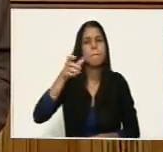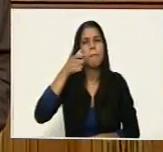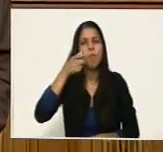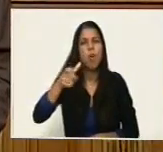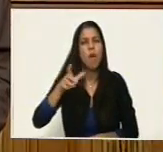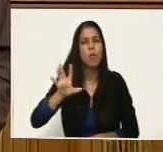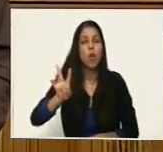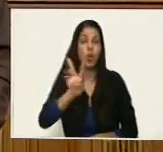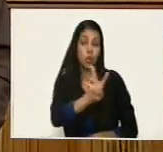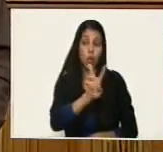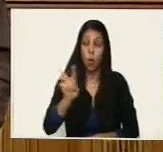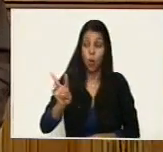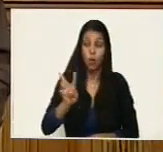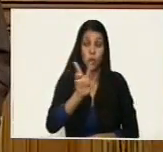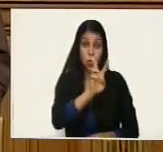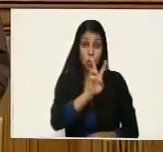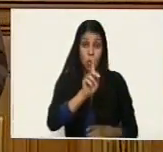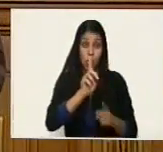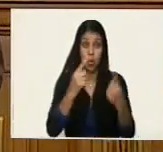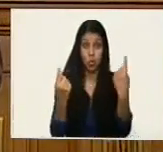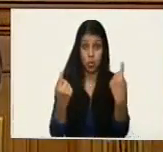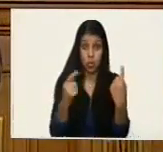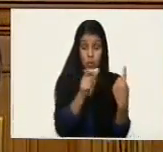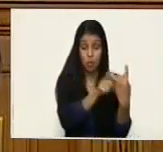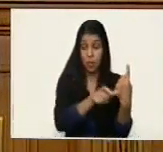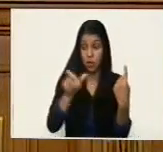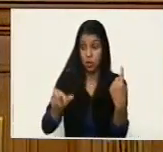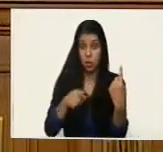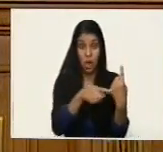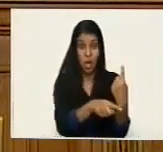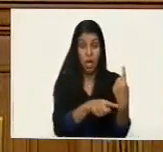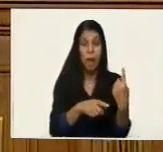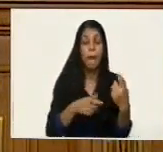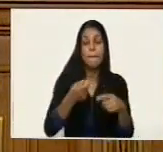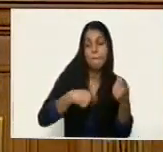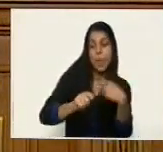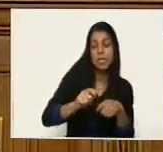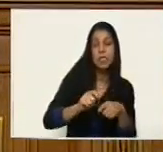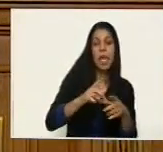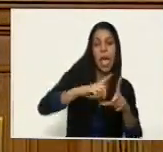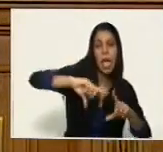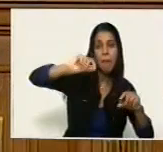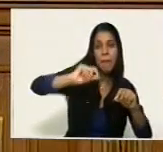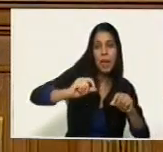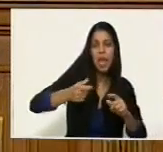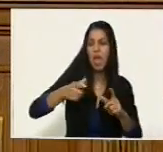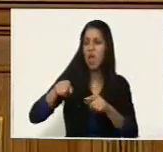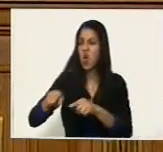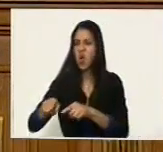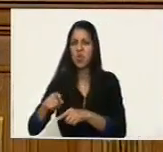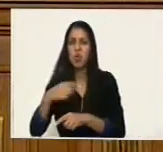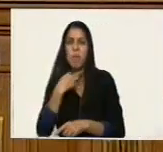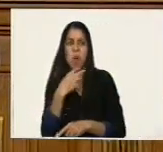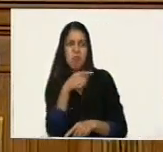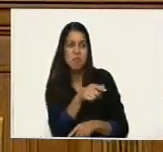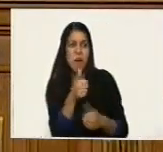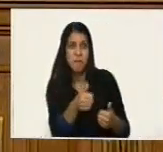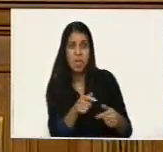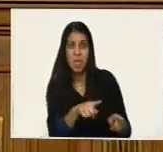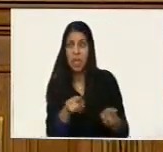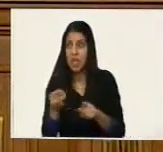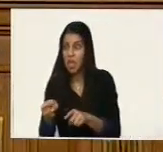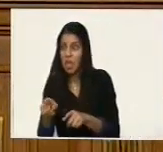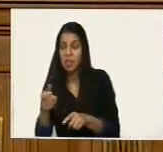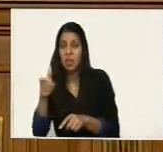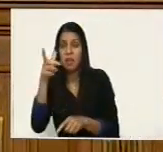Algo que me ocurrió es que había un vendedor de empanadas que tenía muy buena voz, y hay otro que era joven, que no tenía voz. Entonces el que no tenía voz se pegaba detrás del